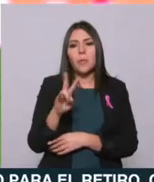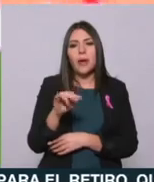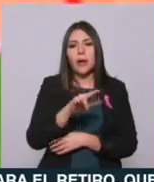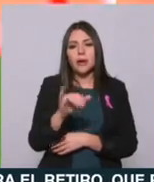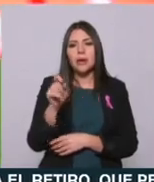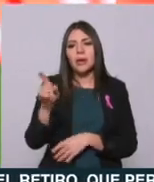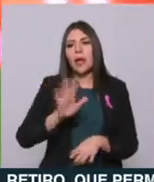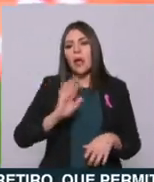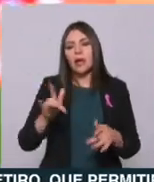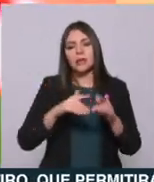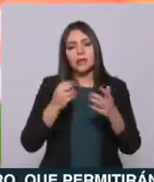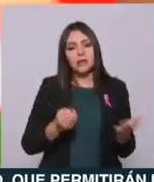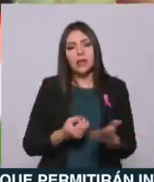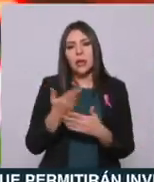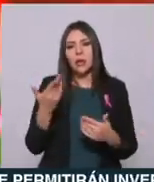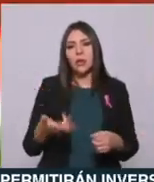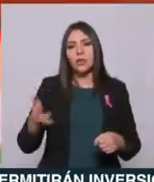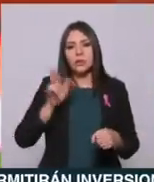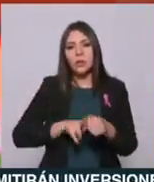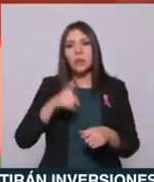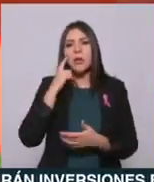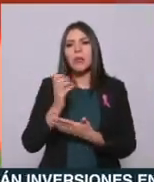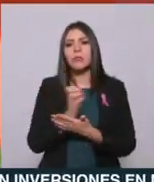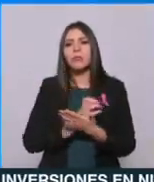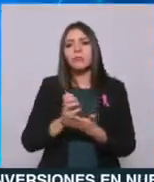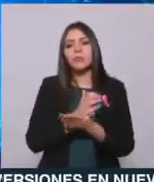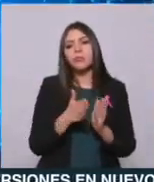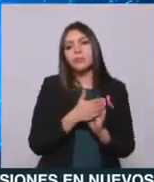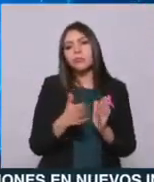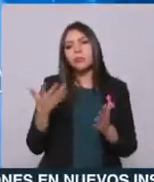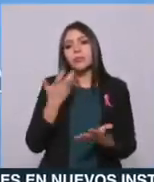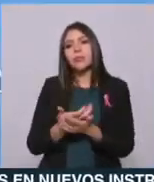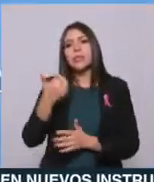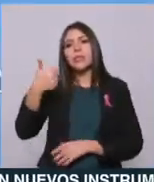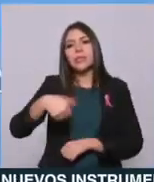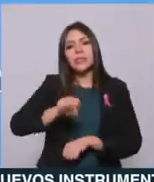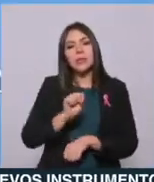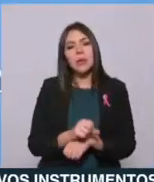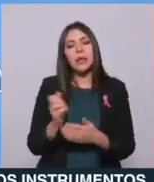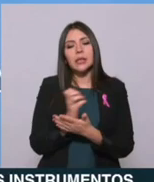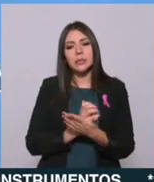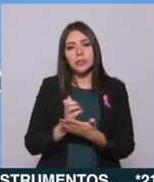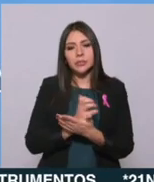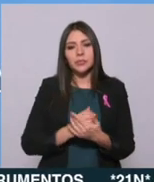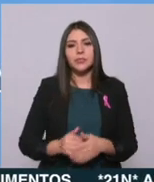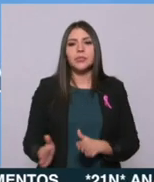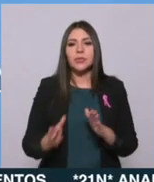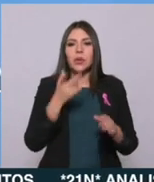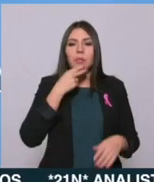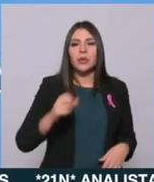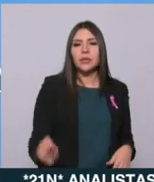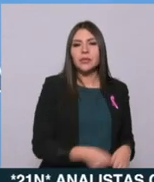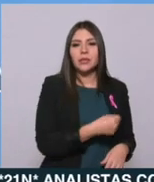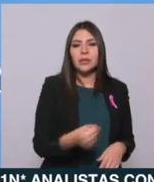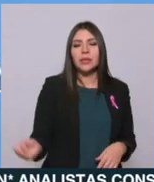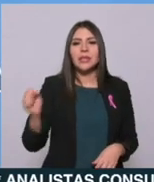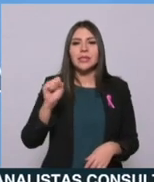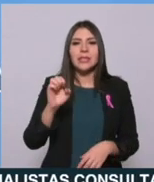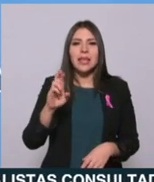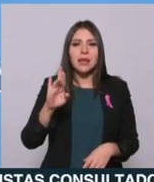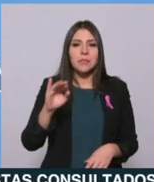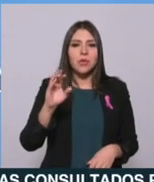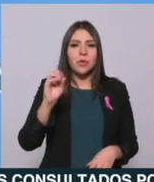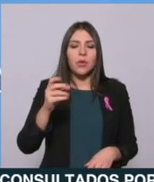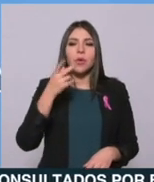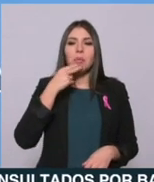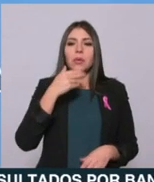dejó el hospital para iniciar una recuperación de 6 semanas. El tenista serbio Novak Djokovic llegó a